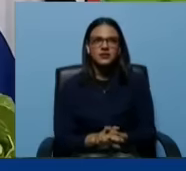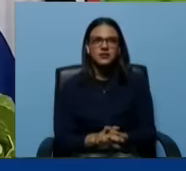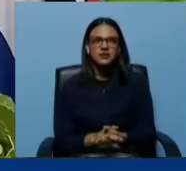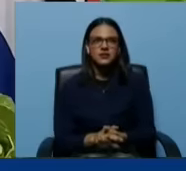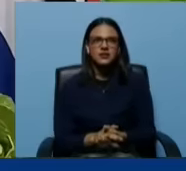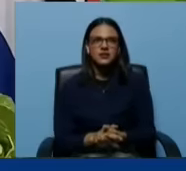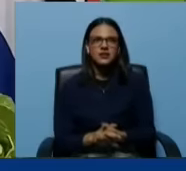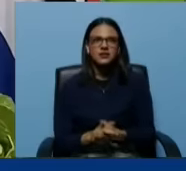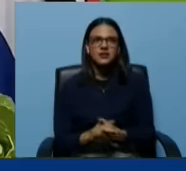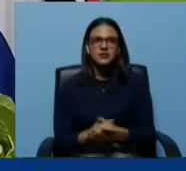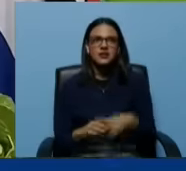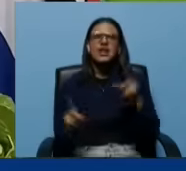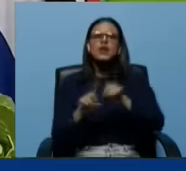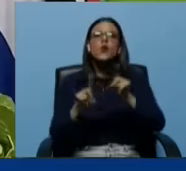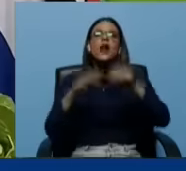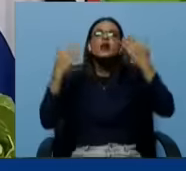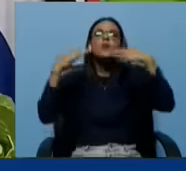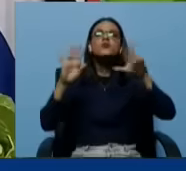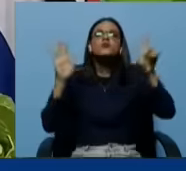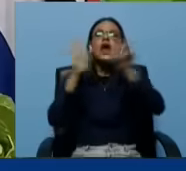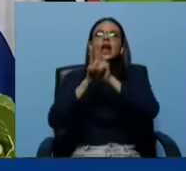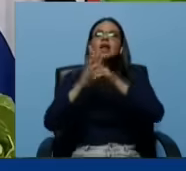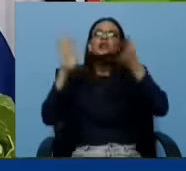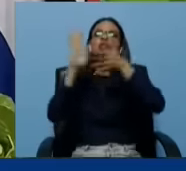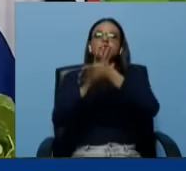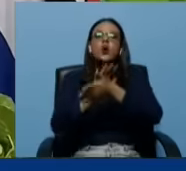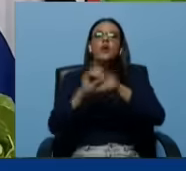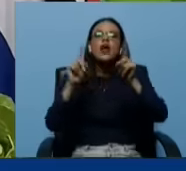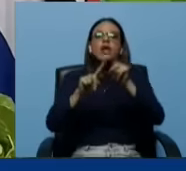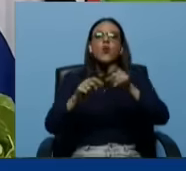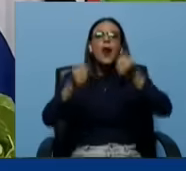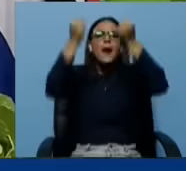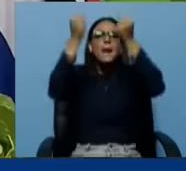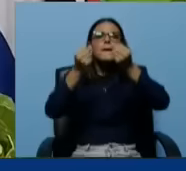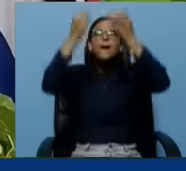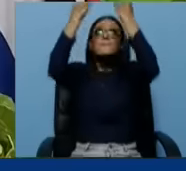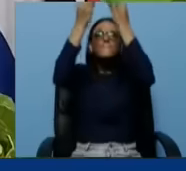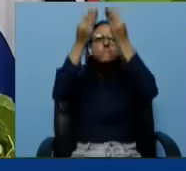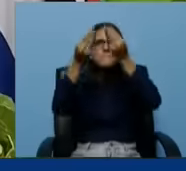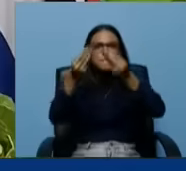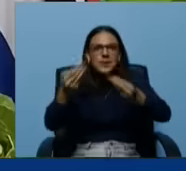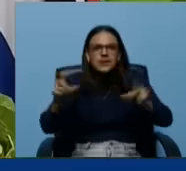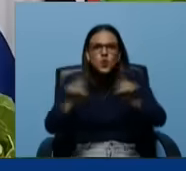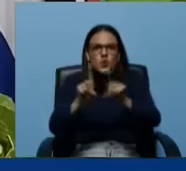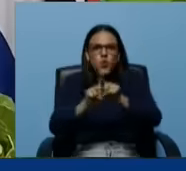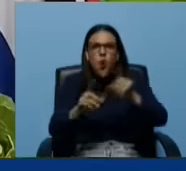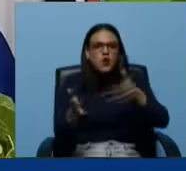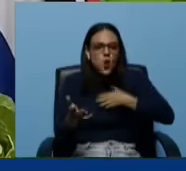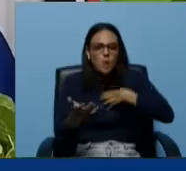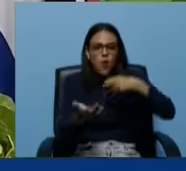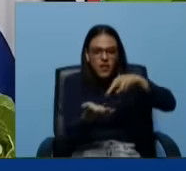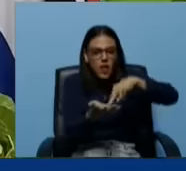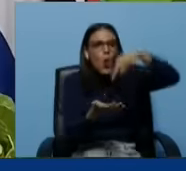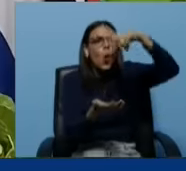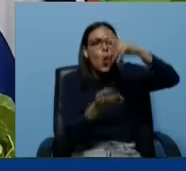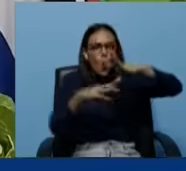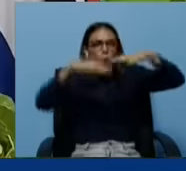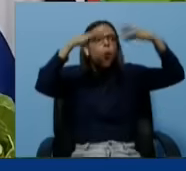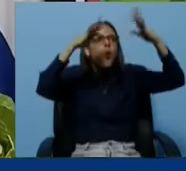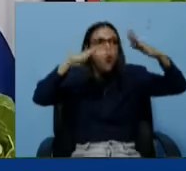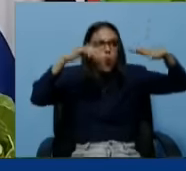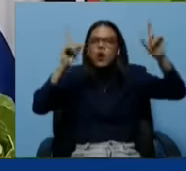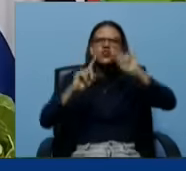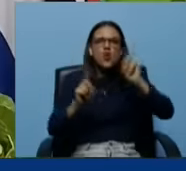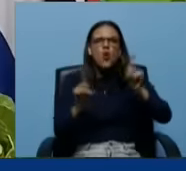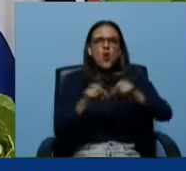romper la ley de la gravedad, porque han hecho algo que no tiene precedentes